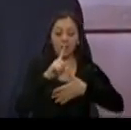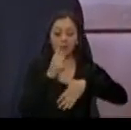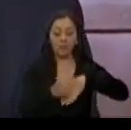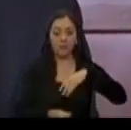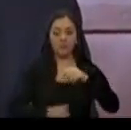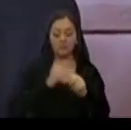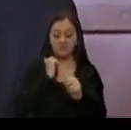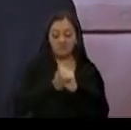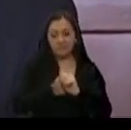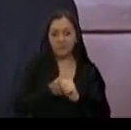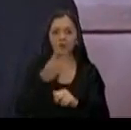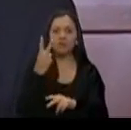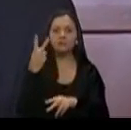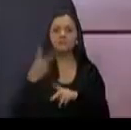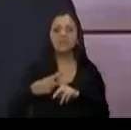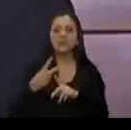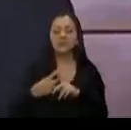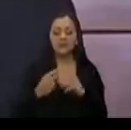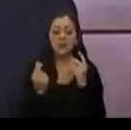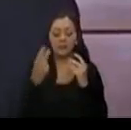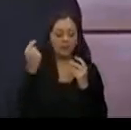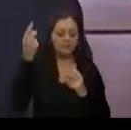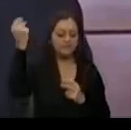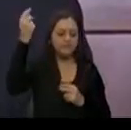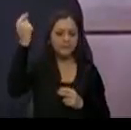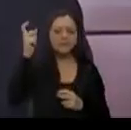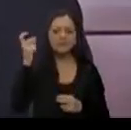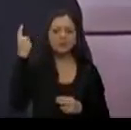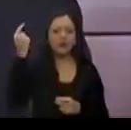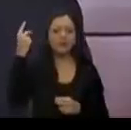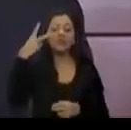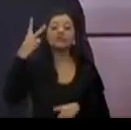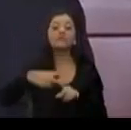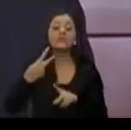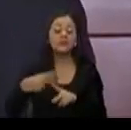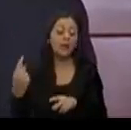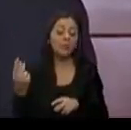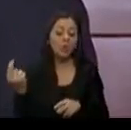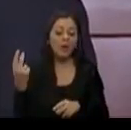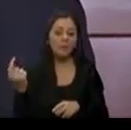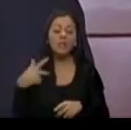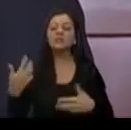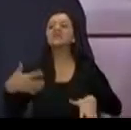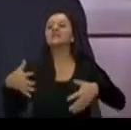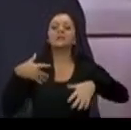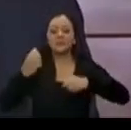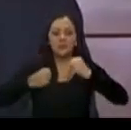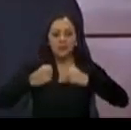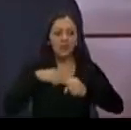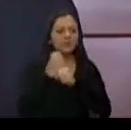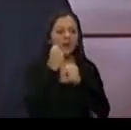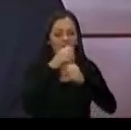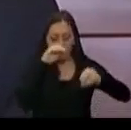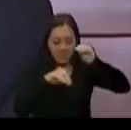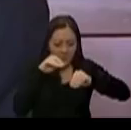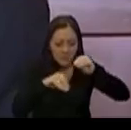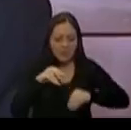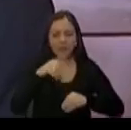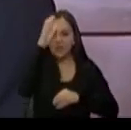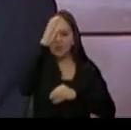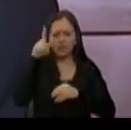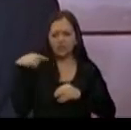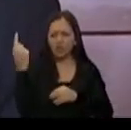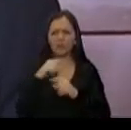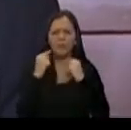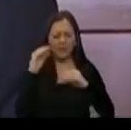y como nosotros, dice háganlo rápido, tenemos 2 meses. De manera que tenemos que trabajar fuertemente en